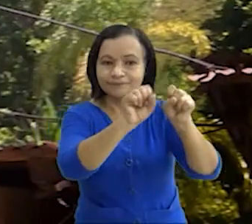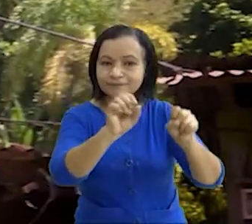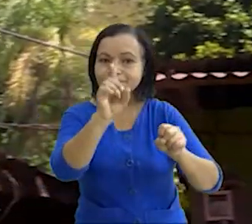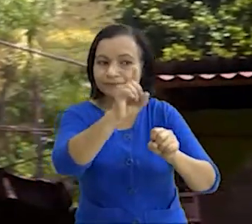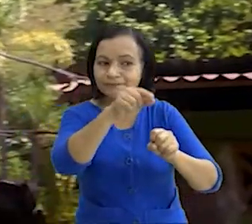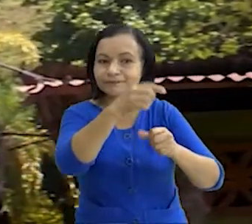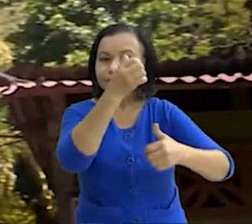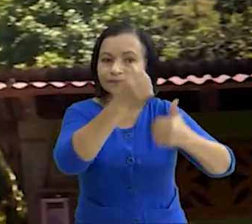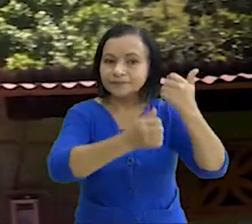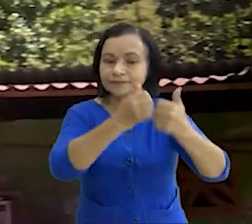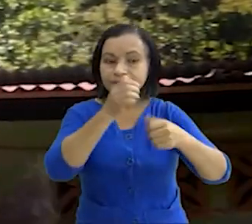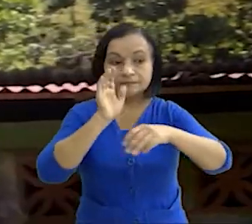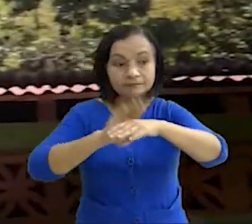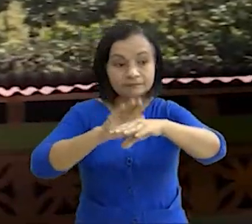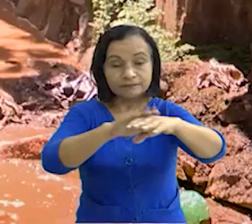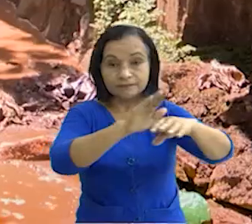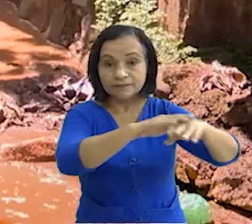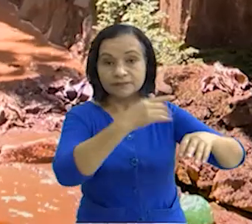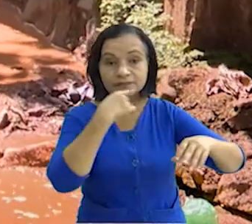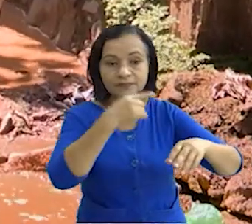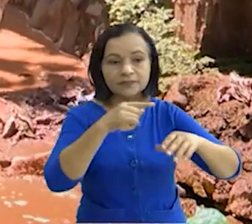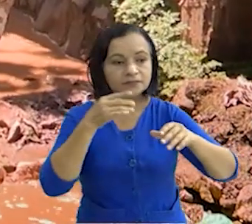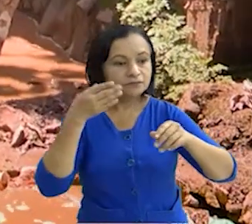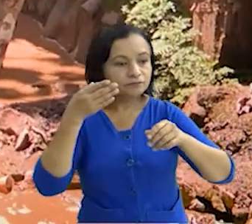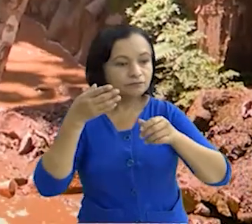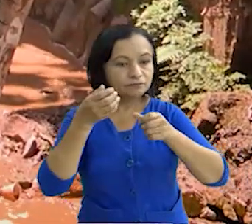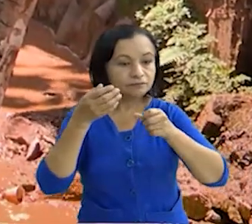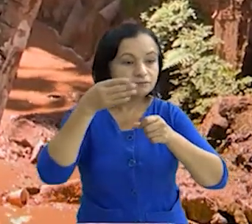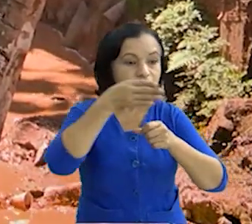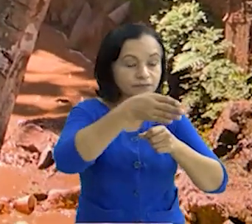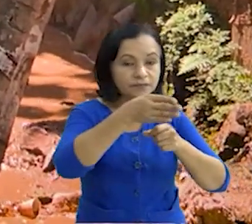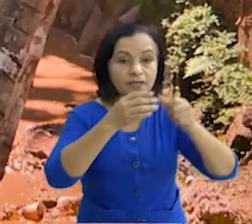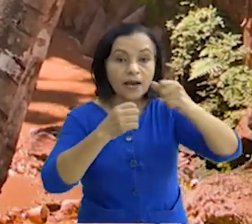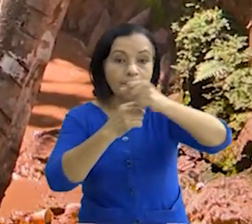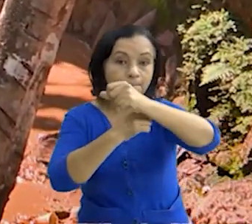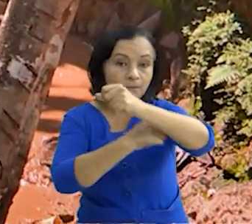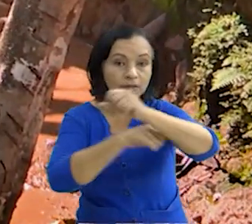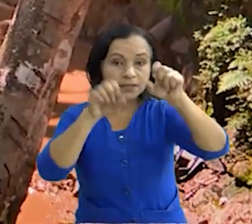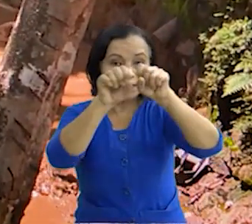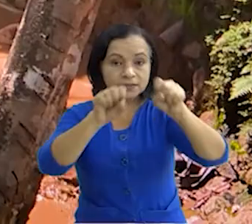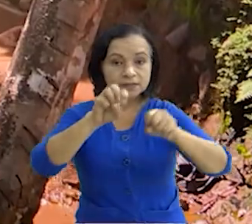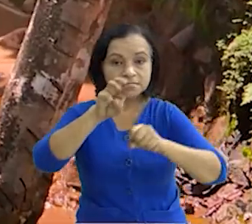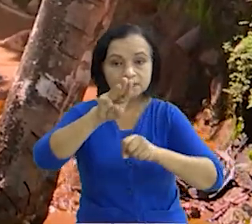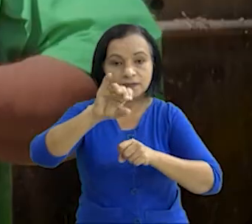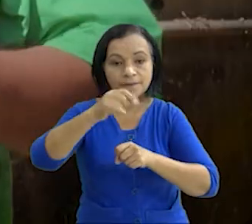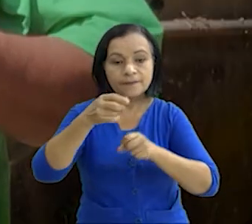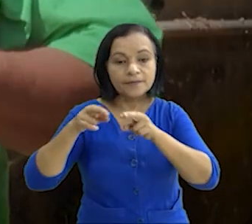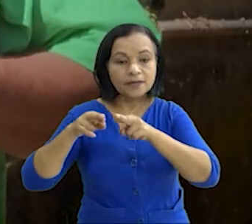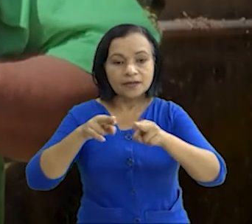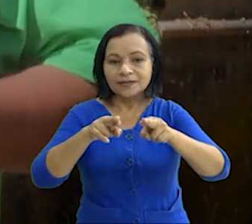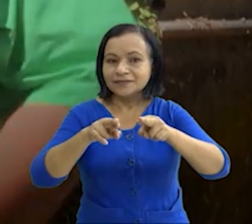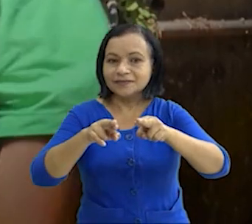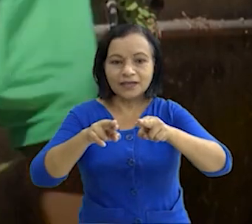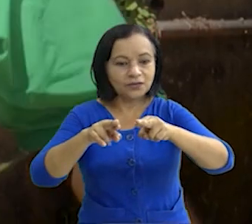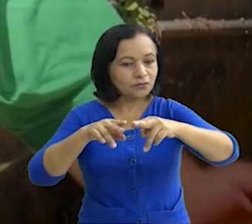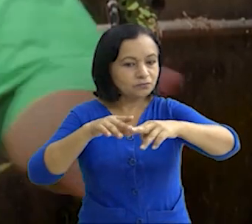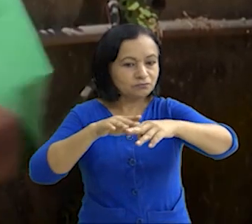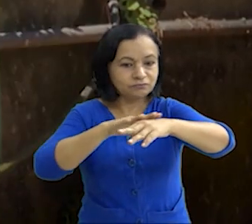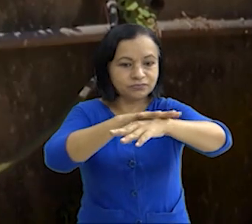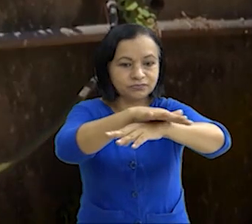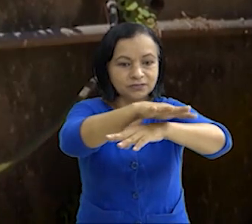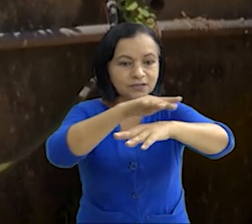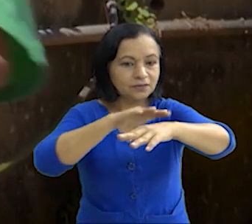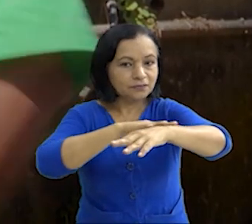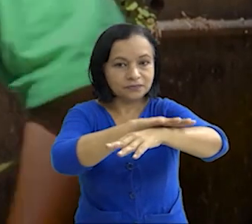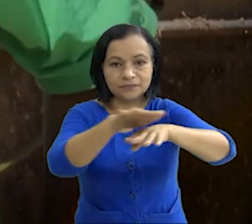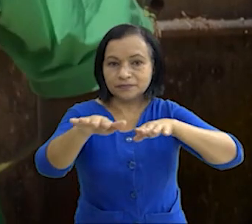entonces nos comenzamos a dirigir. Ya cuando ya llegamos al puente San Miguel, el río San Miguel ya no nos dejó pasar, entonces tuvimos